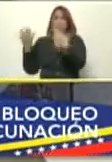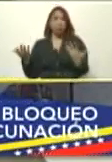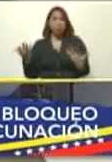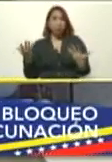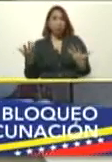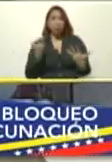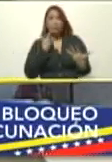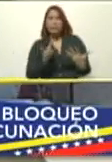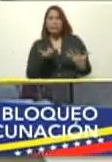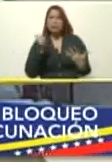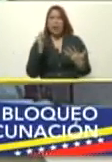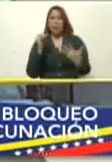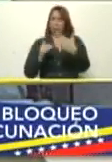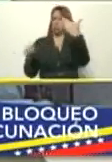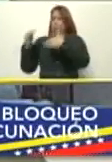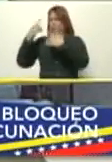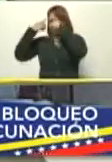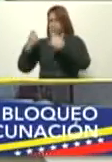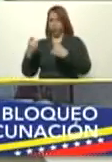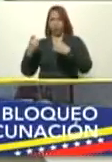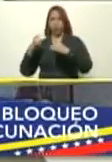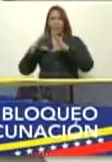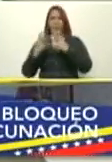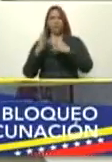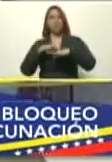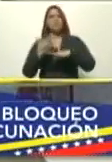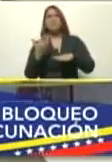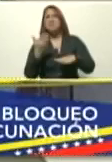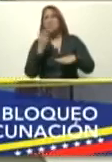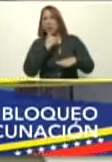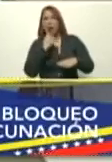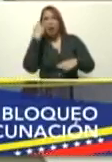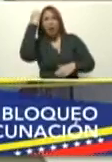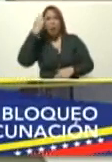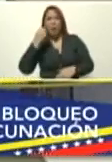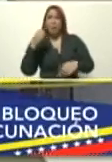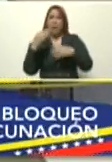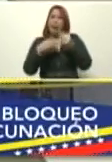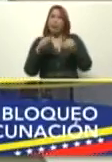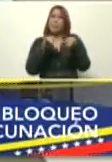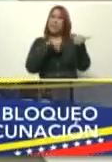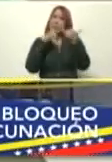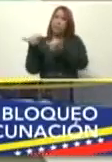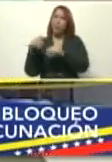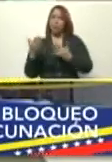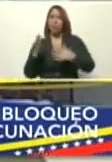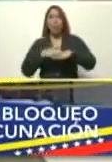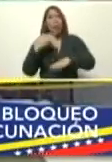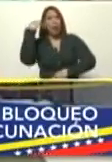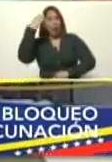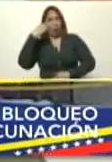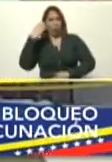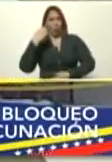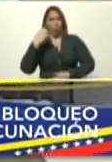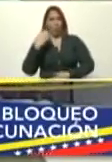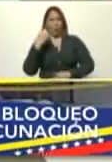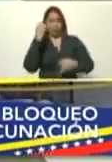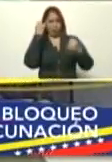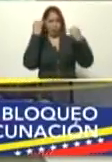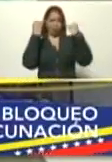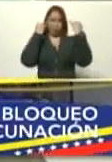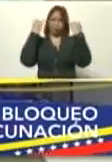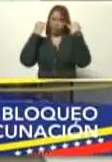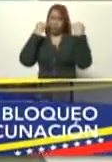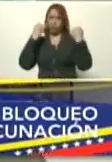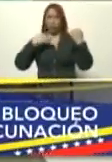que dicen que es la superpotencia del mundo? ¿Por qué no es así en Europa, que dicen que es la Europa culta?